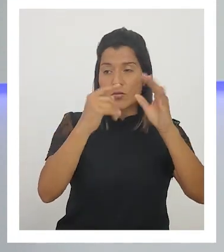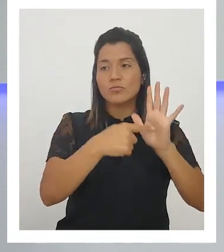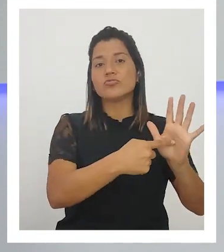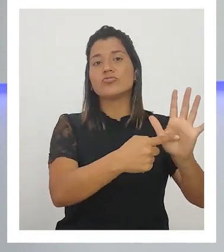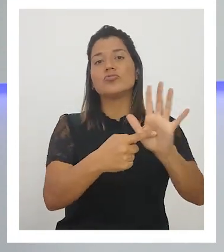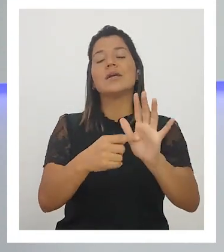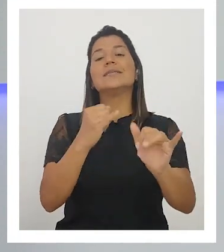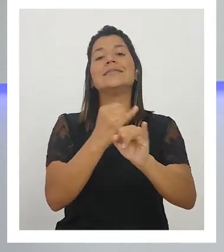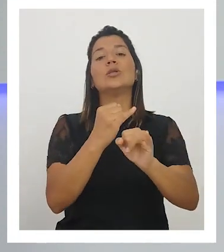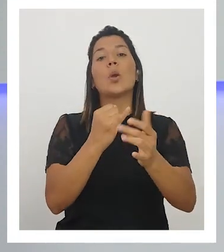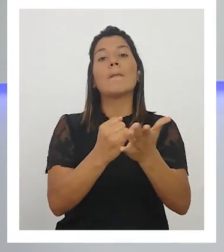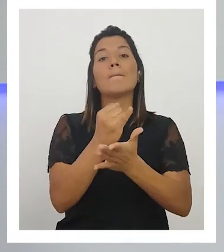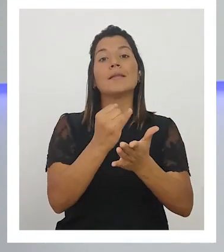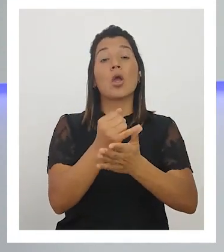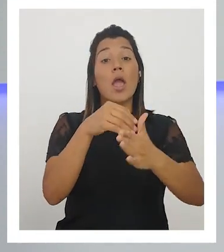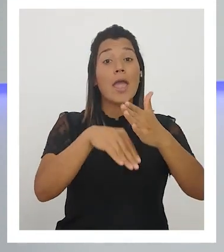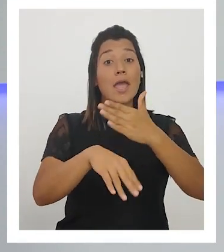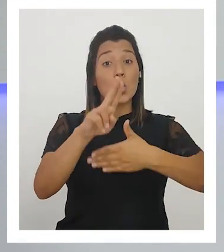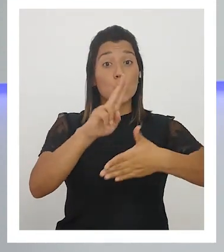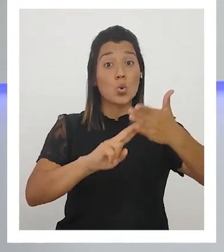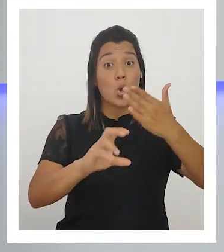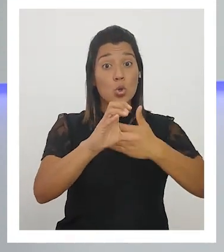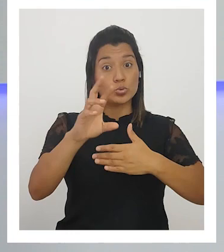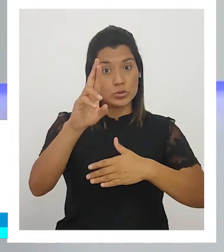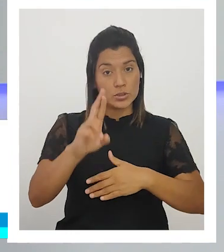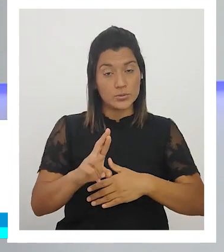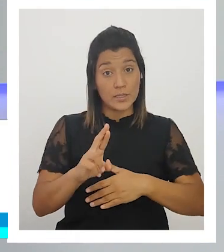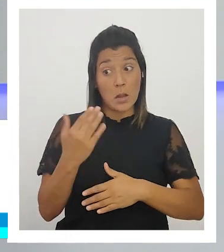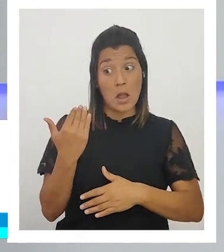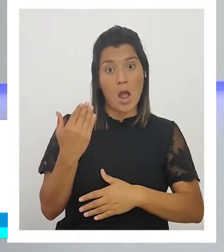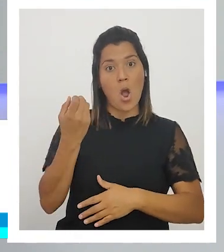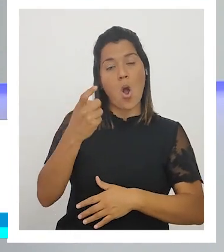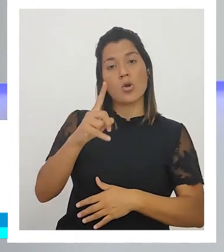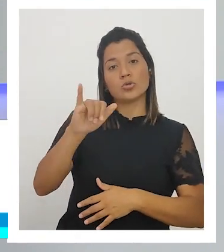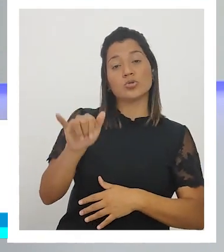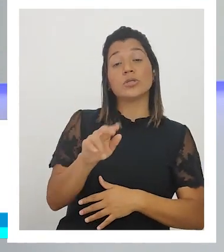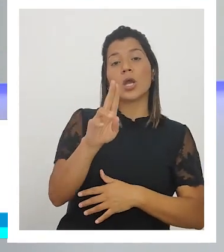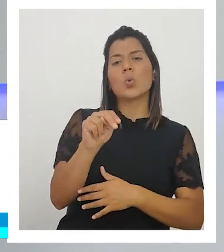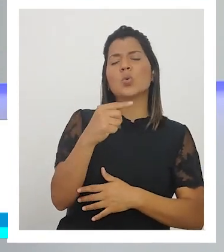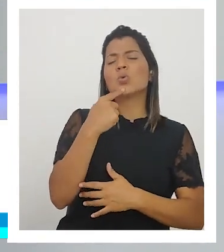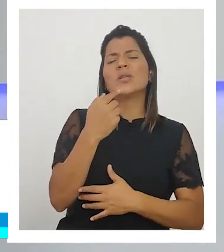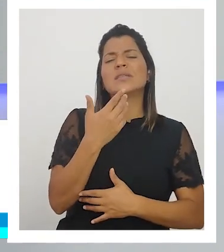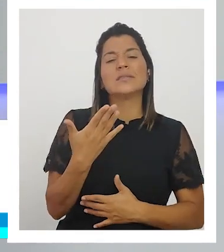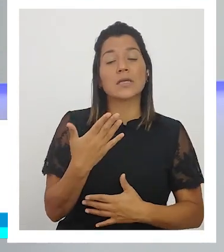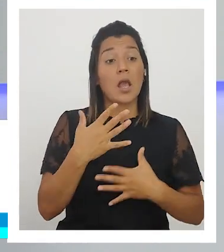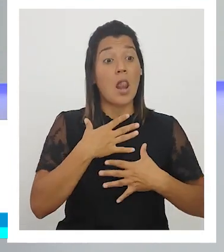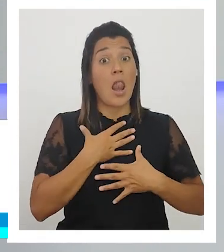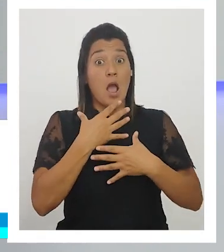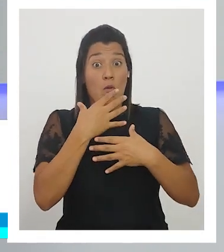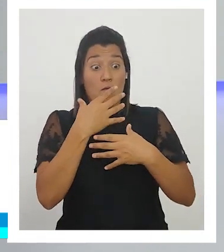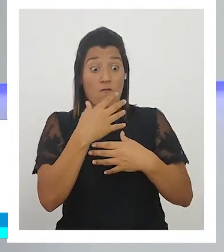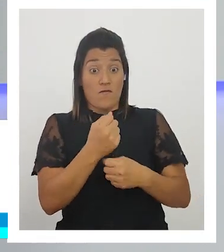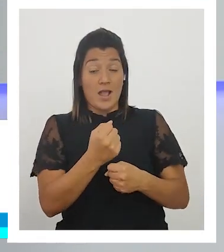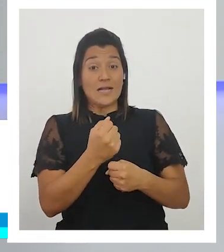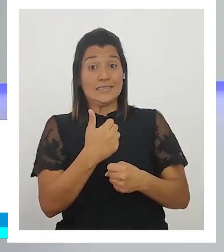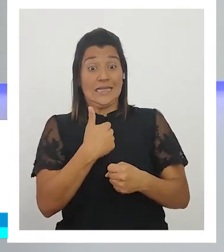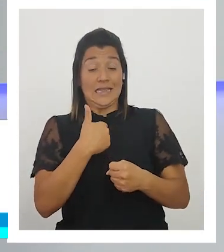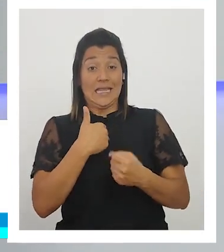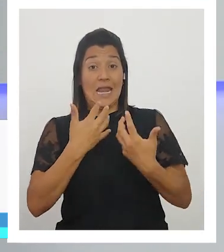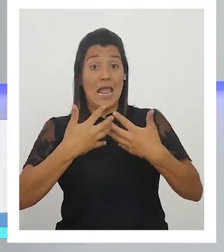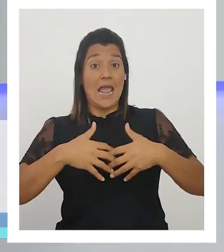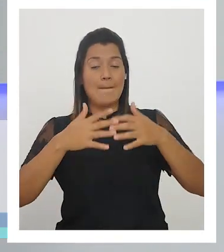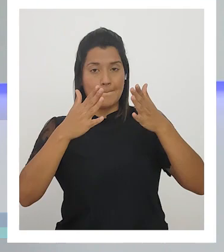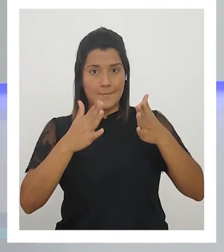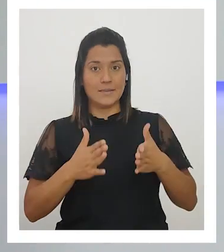Costa Rica el 11 de julio, que indica que la confianza de los empresarios,